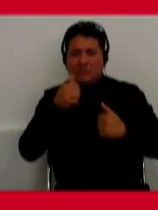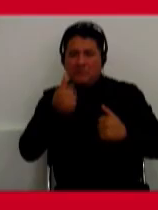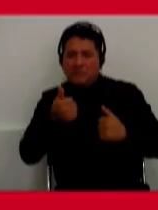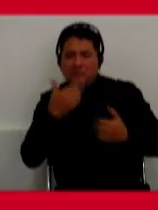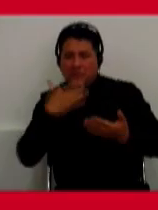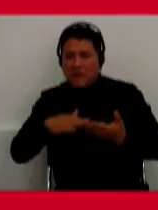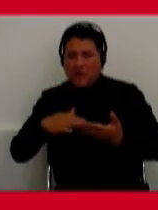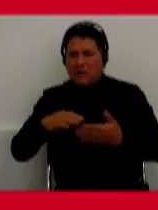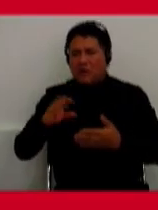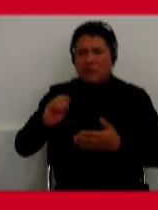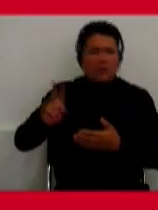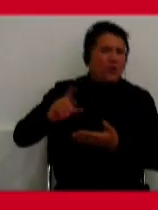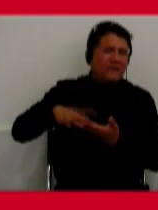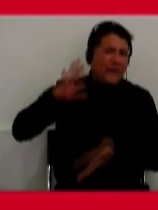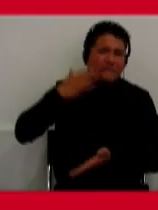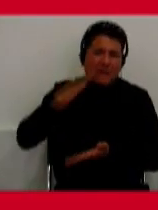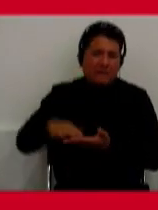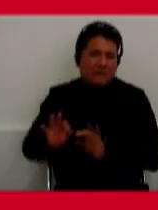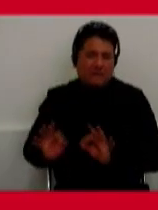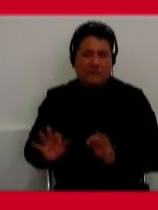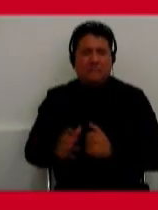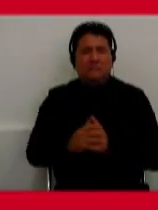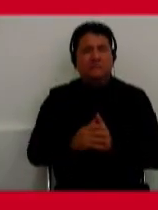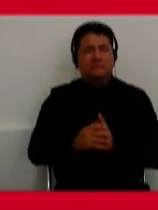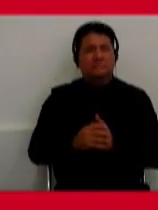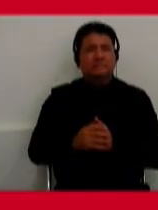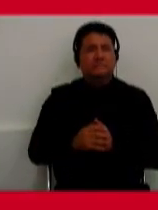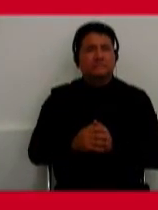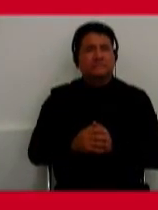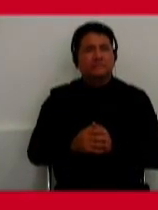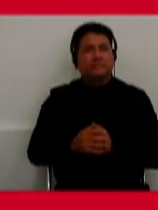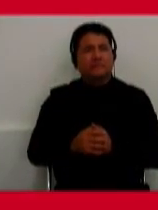de 25, ¿no? En promedio. Ok.